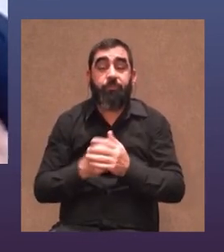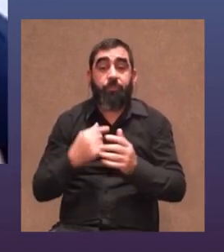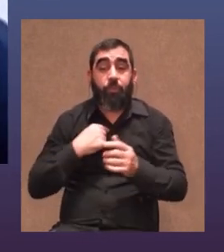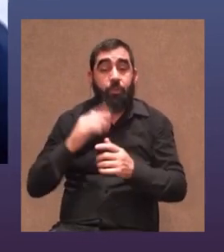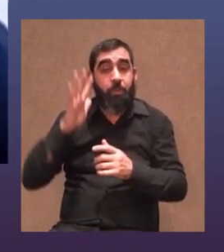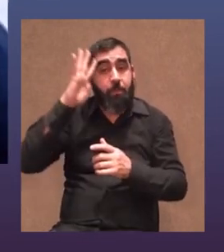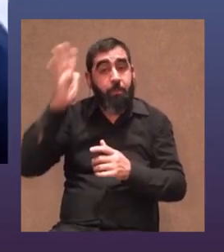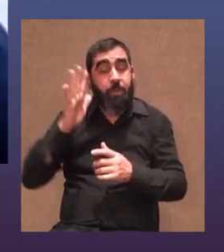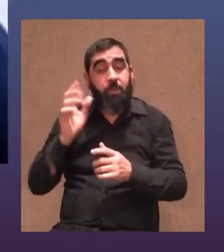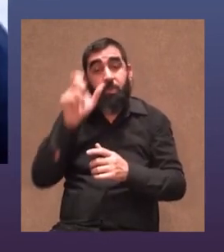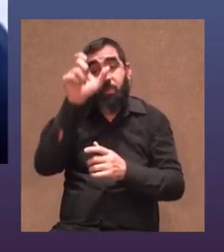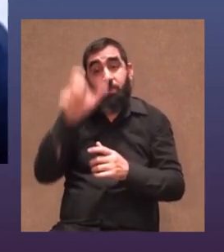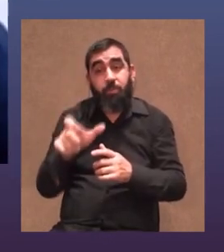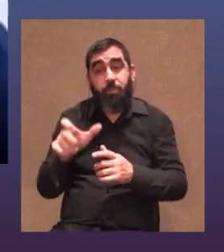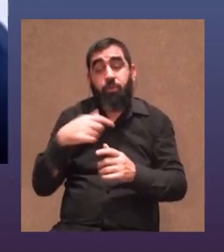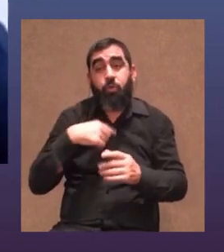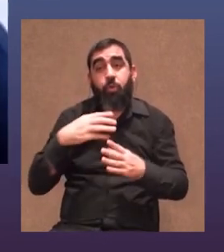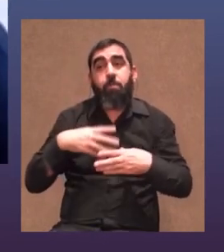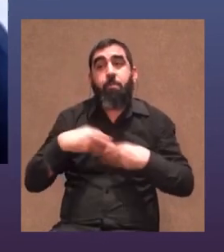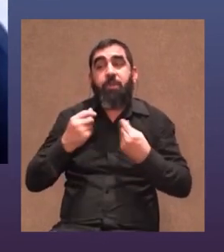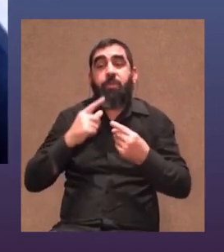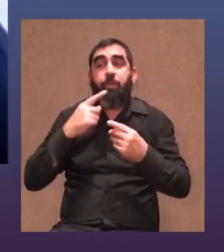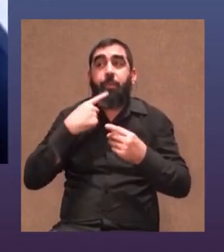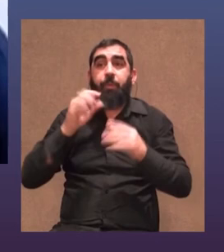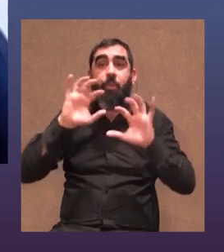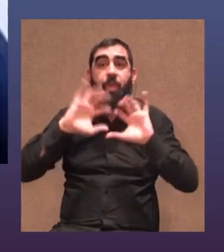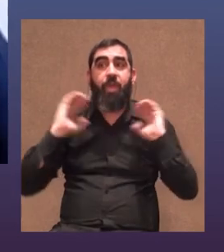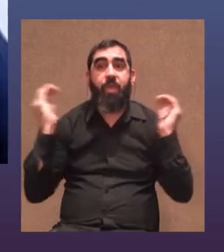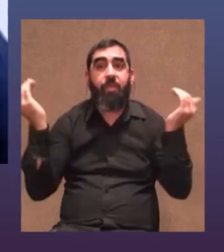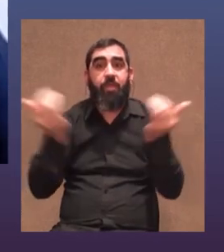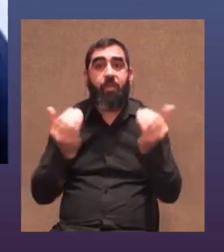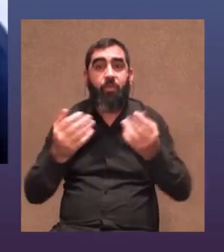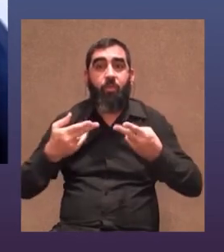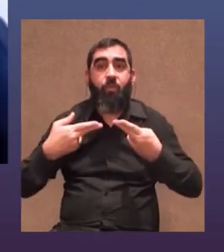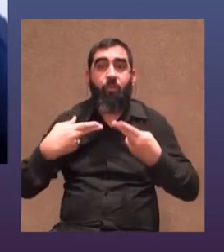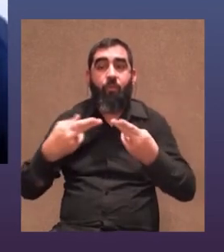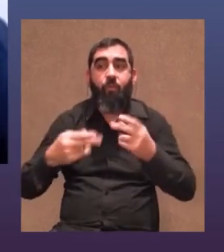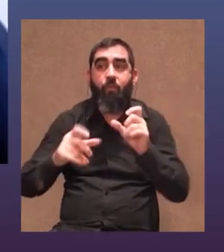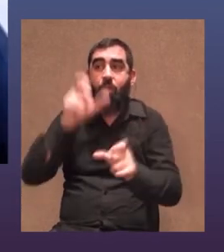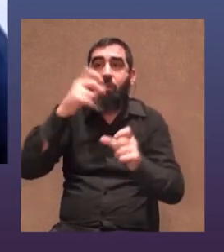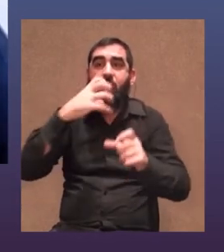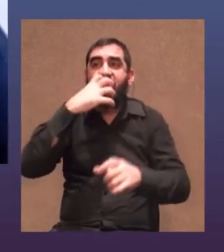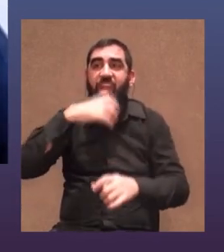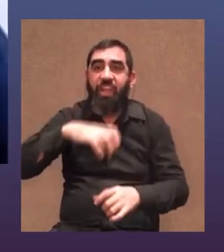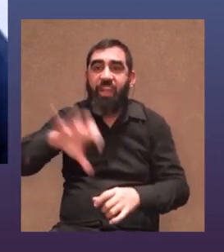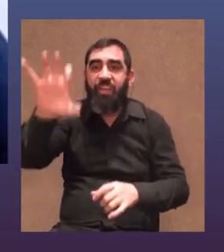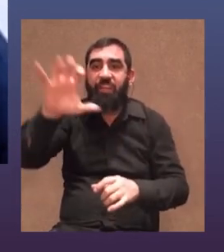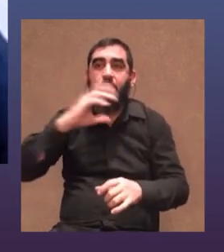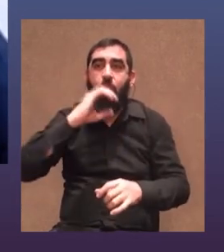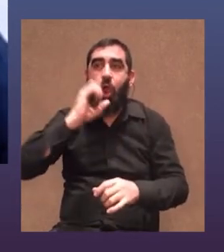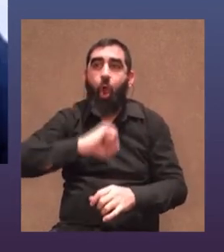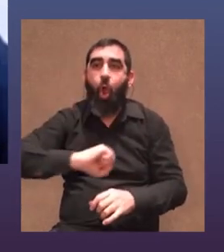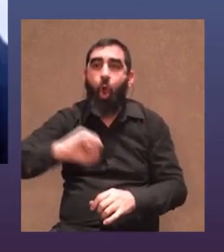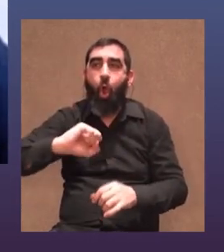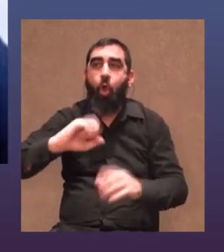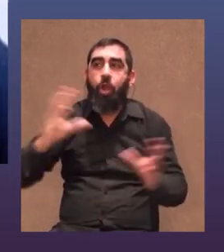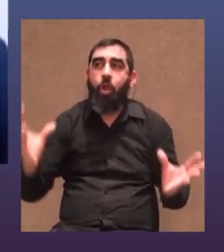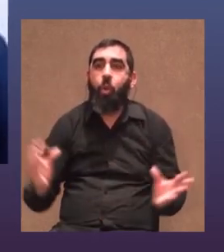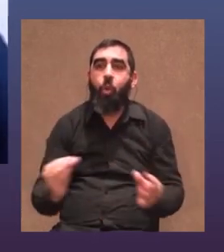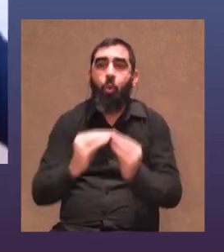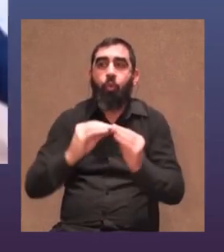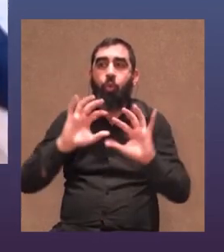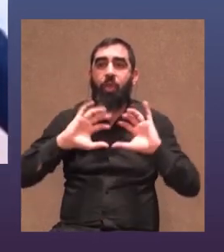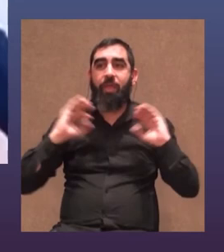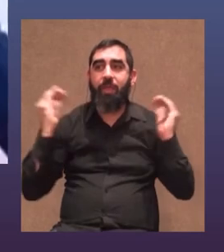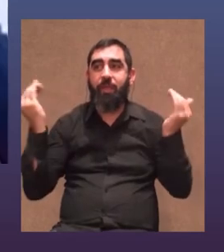que le pueda pasar a alguien, yo lo siento a veces en el estadio cuando vas y la gente grita, y cuando gritan gol todos juntos, o